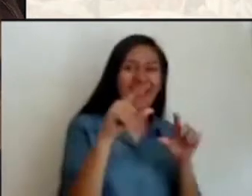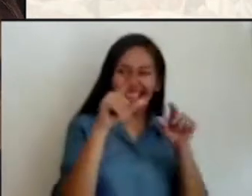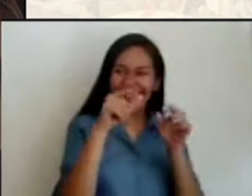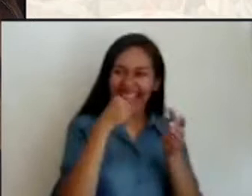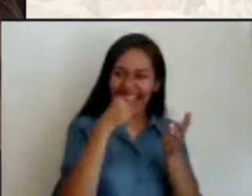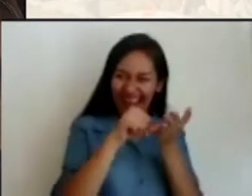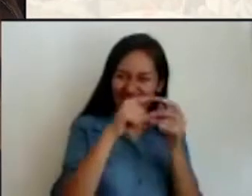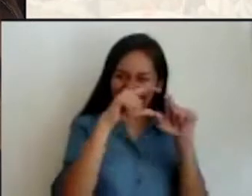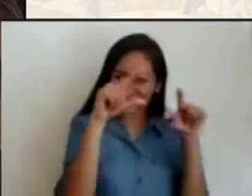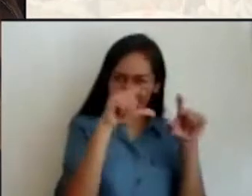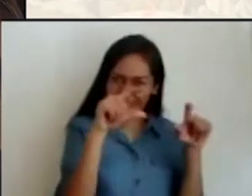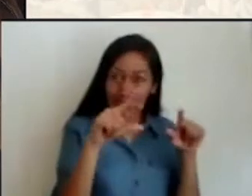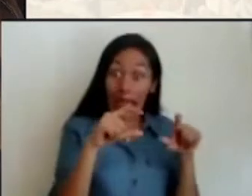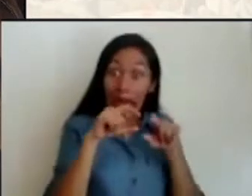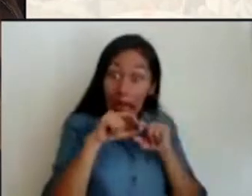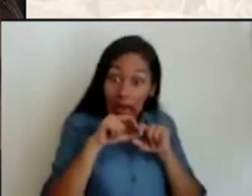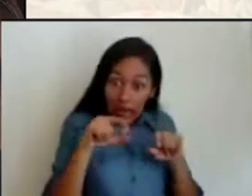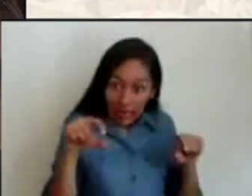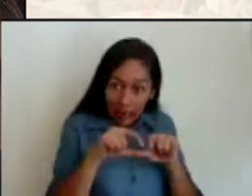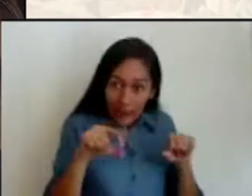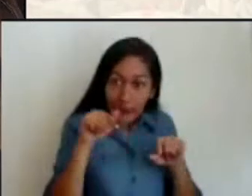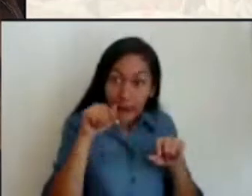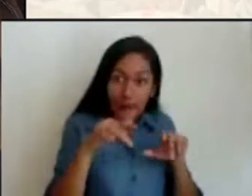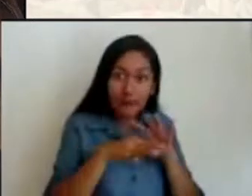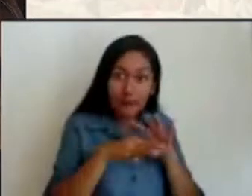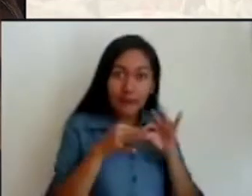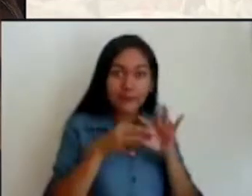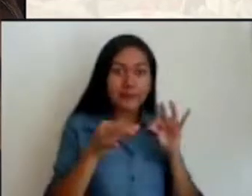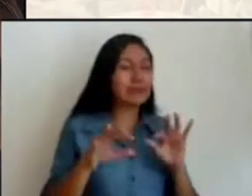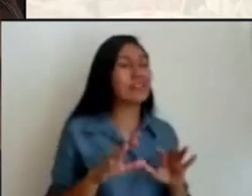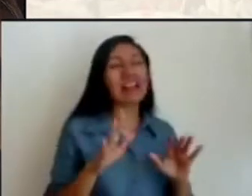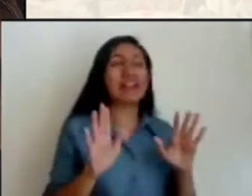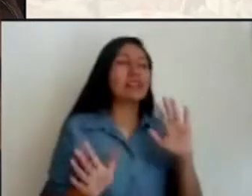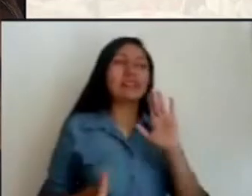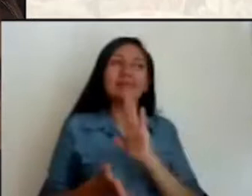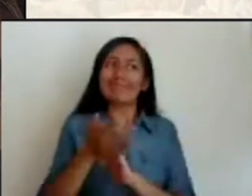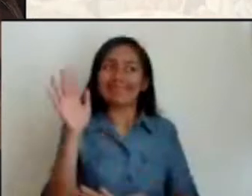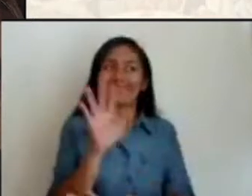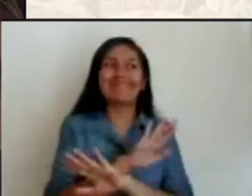aquí, de este excelentísimo tribunal, no se ha permitido